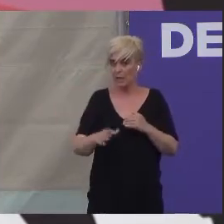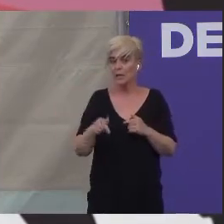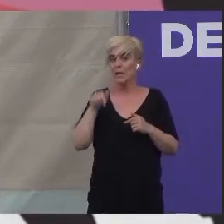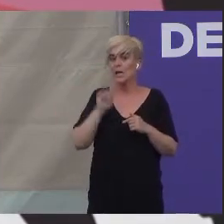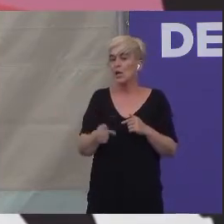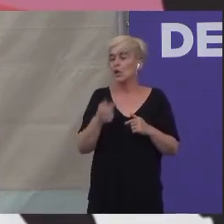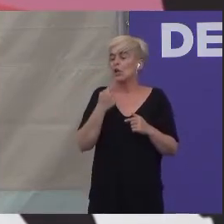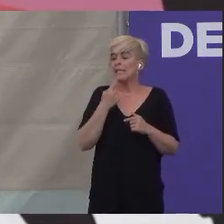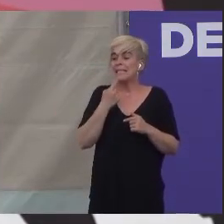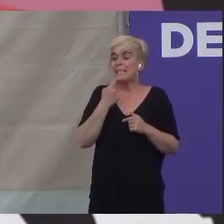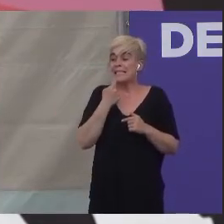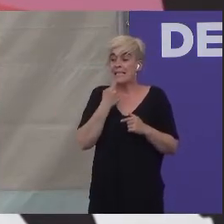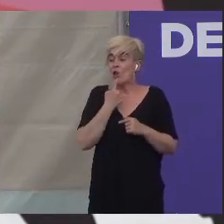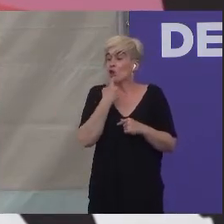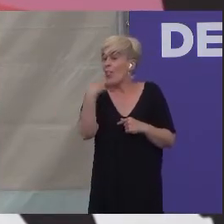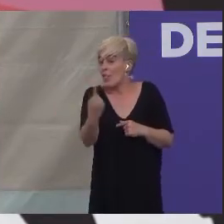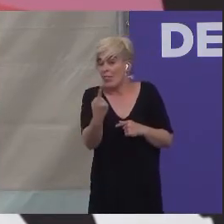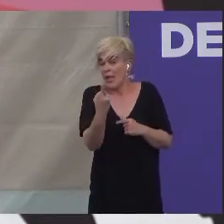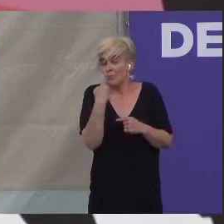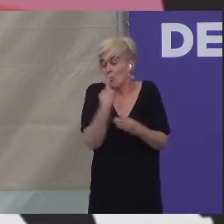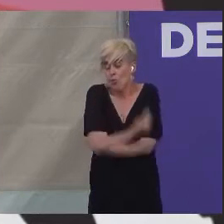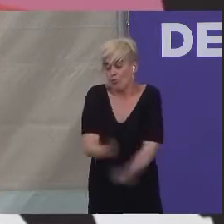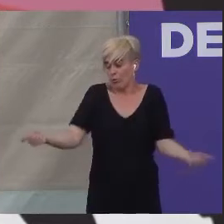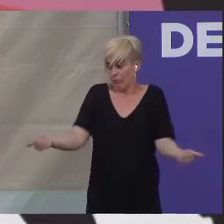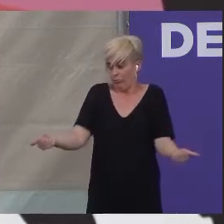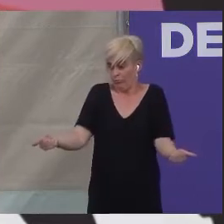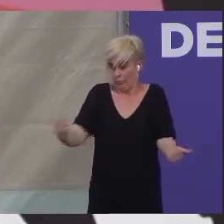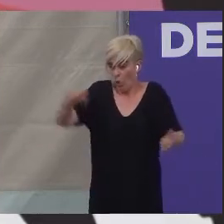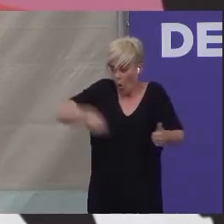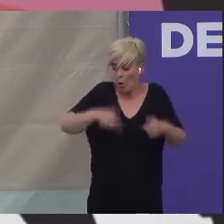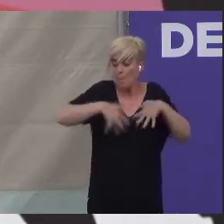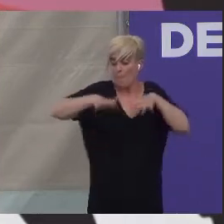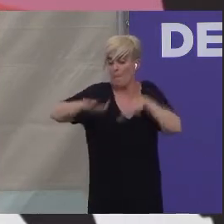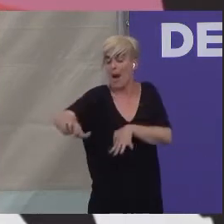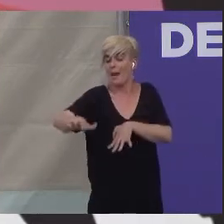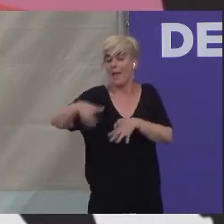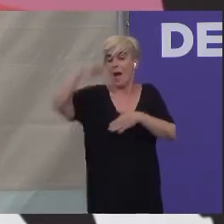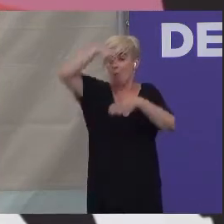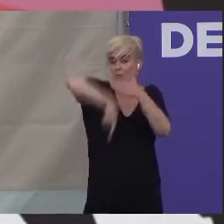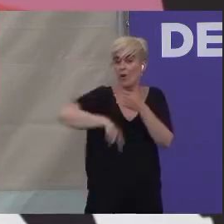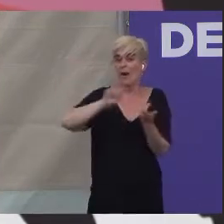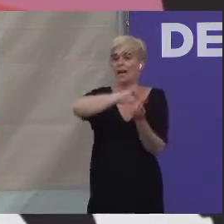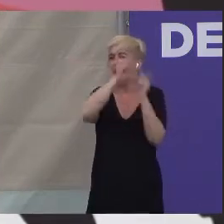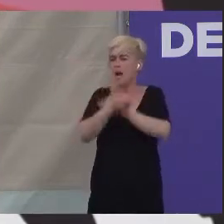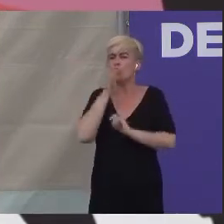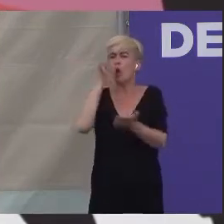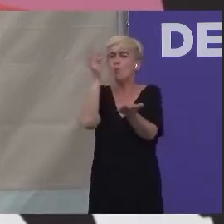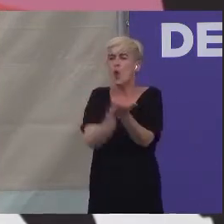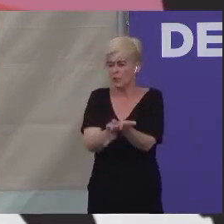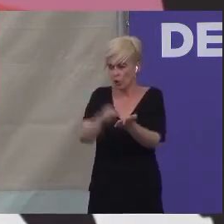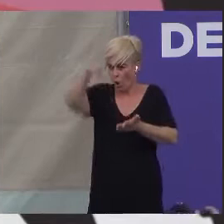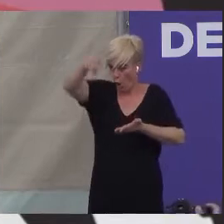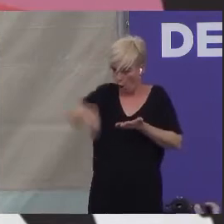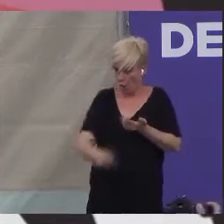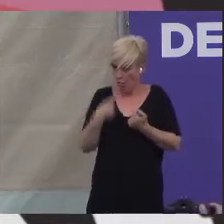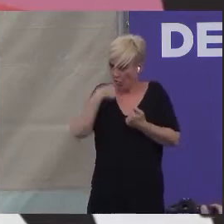se nombra no existe. Y hoy aquí Marea, para aprofundir un cambio, se compromete a